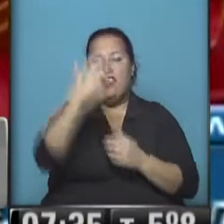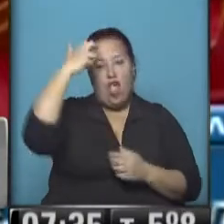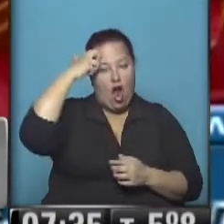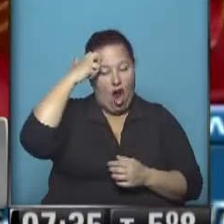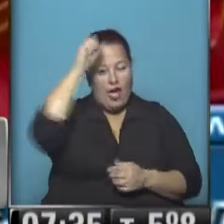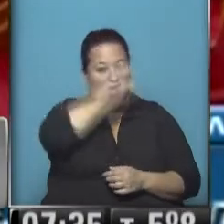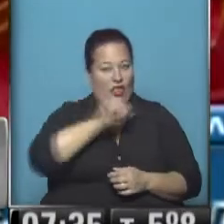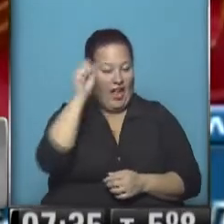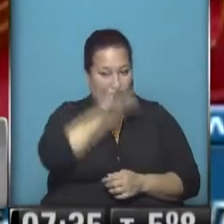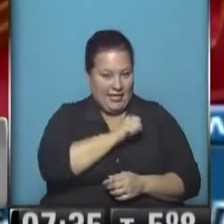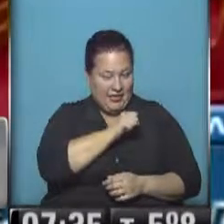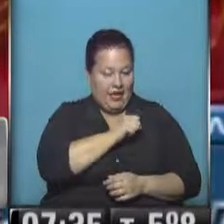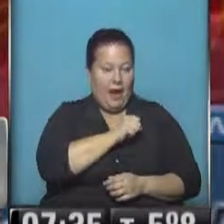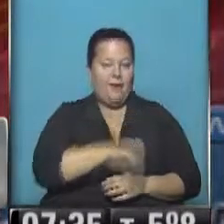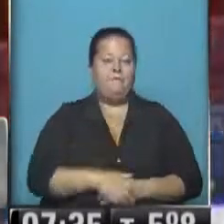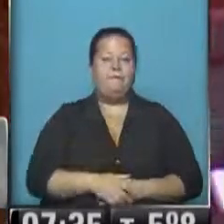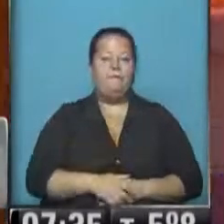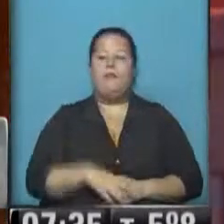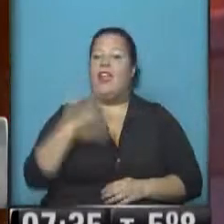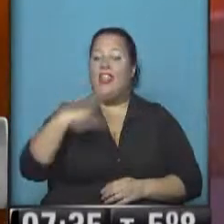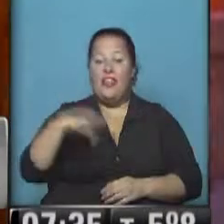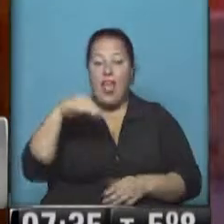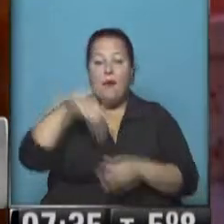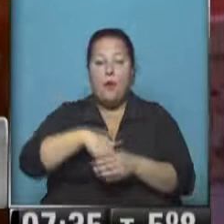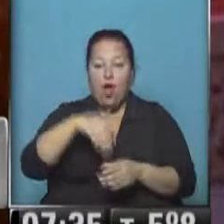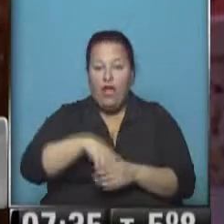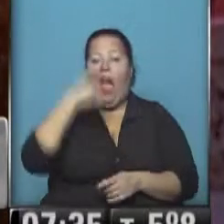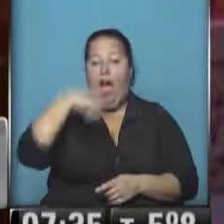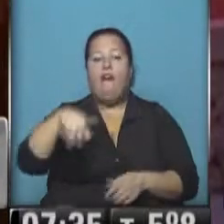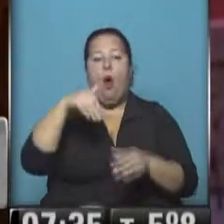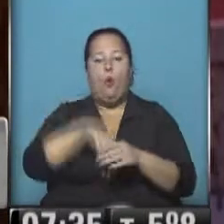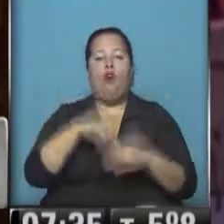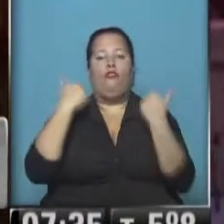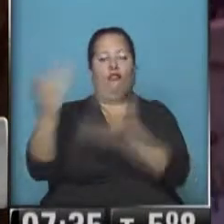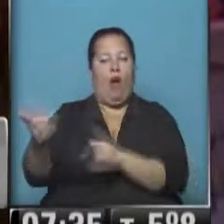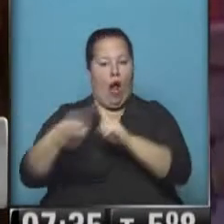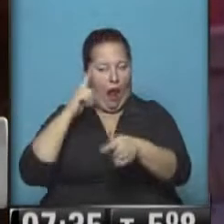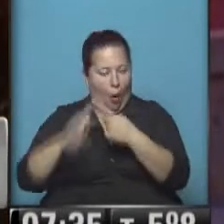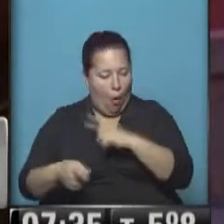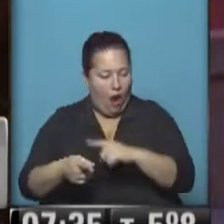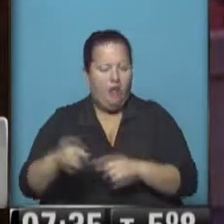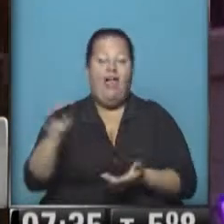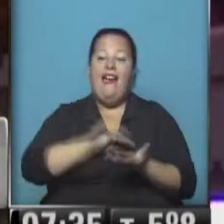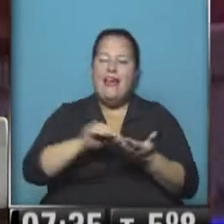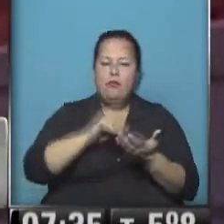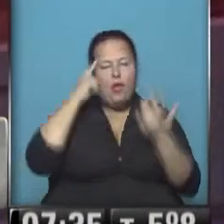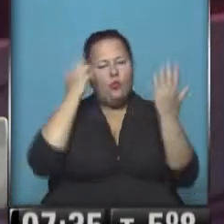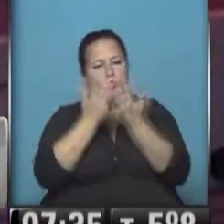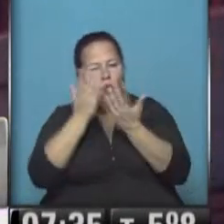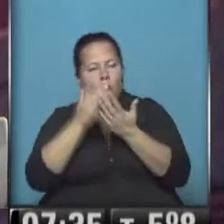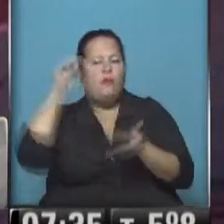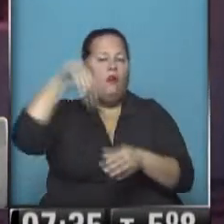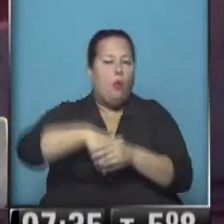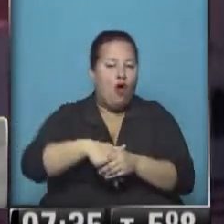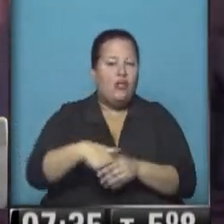Congreso griego, donde debía votarse y finalmente se votó el acuerdo. Mientras los diputados analizaban y terminaban